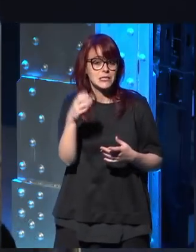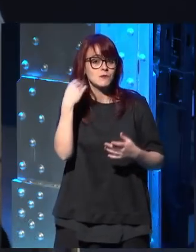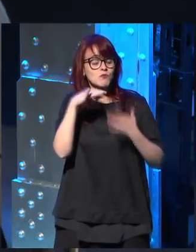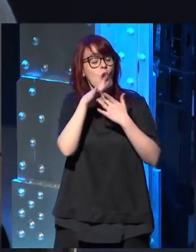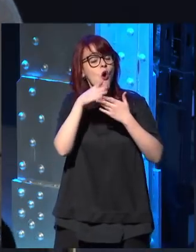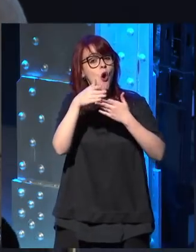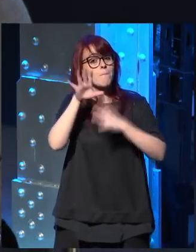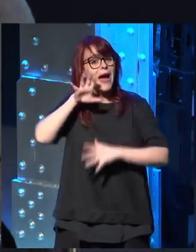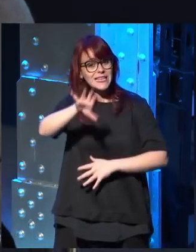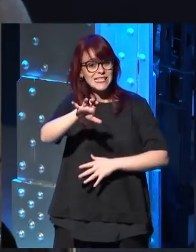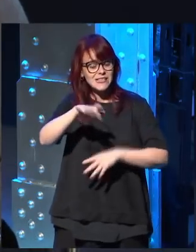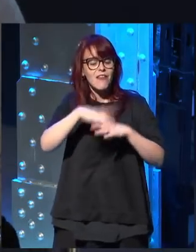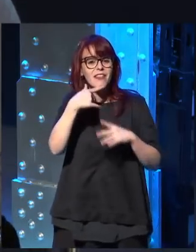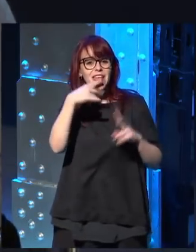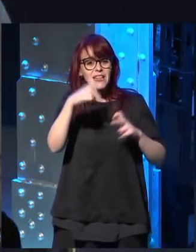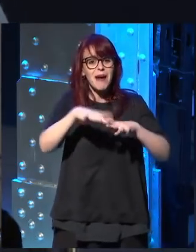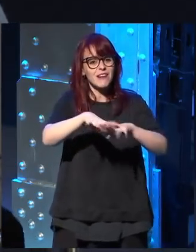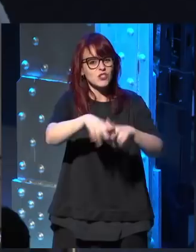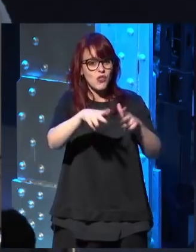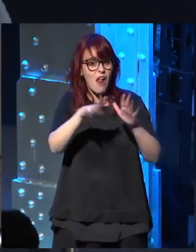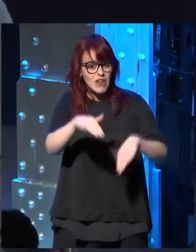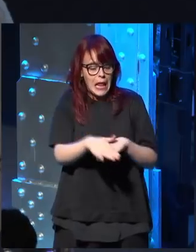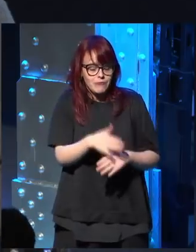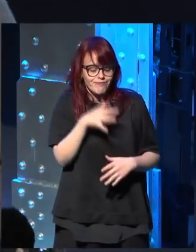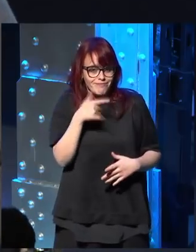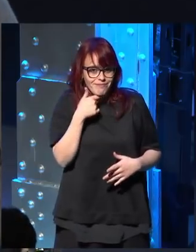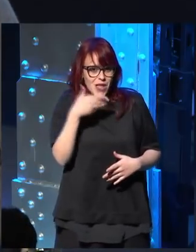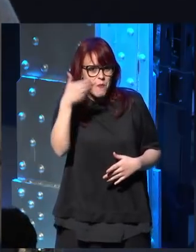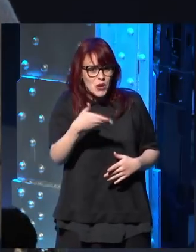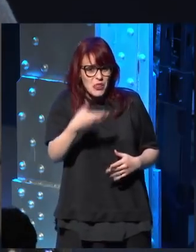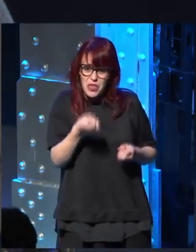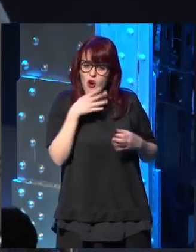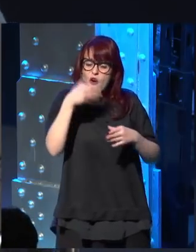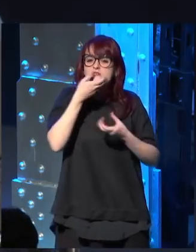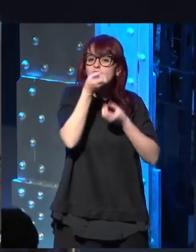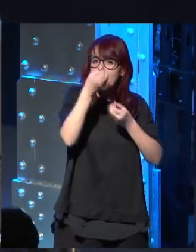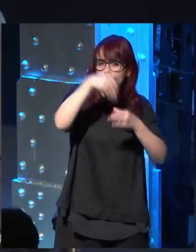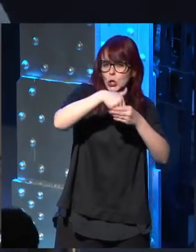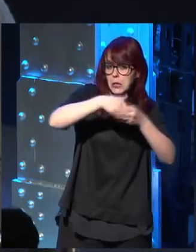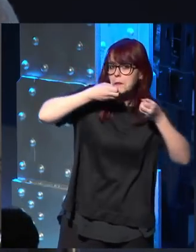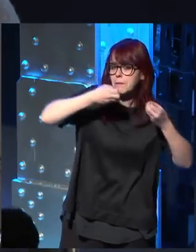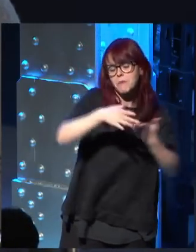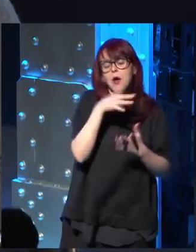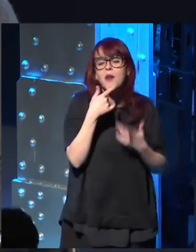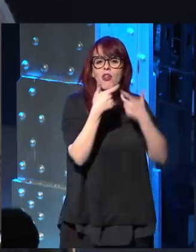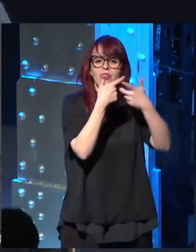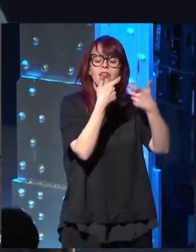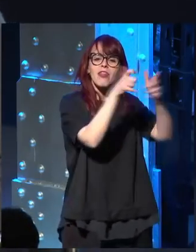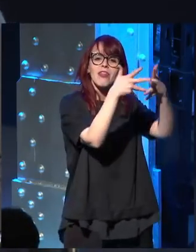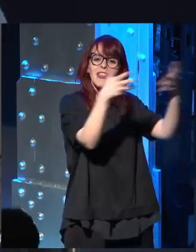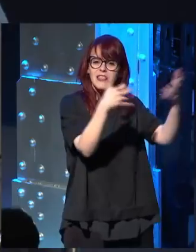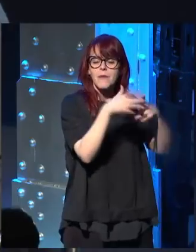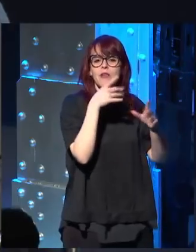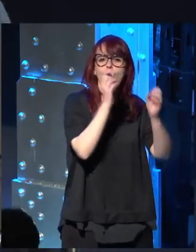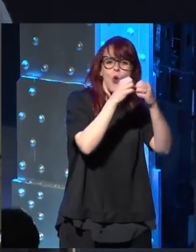en El País sobre el descrédito de las redes sociales, ¿no? Entonces citaba dos cosas, ¿no? Citaba uno de Google o de Facebook, no sé qué,